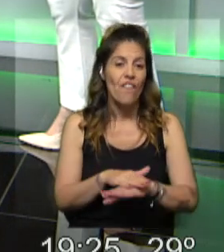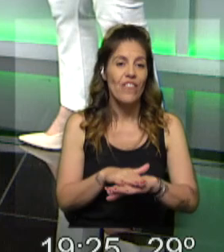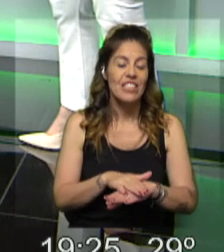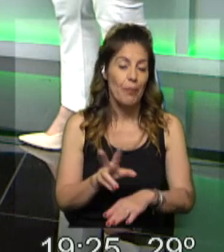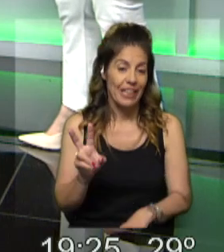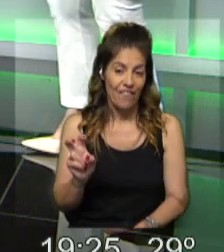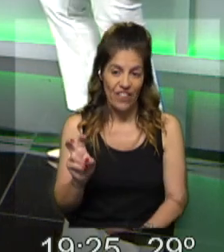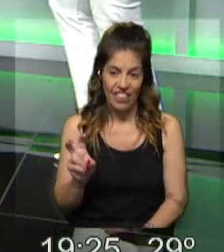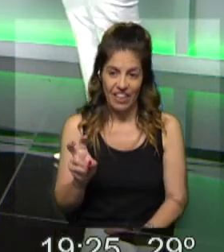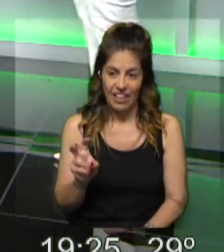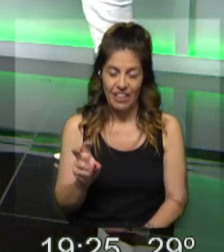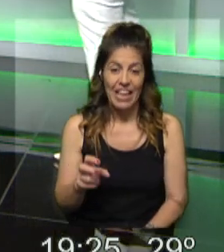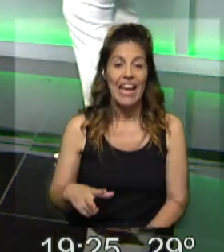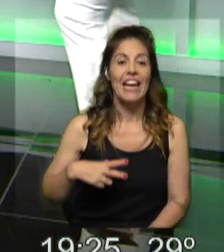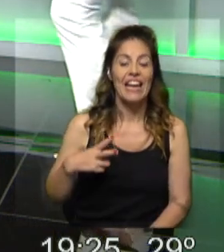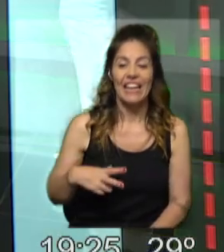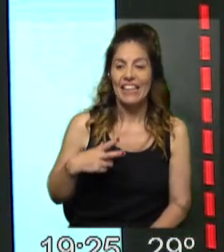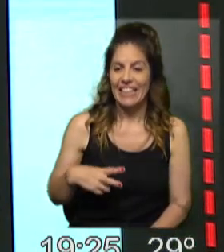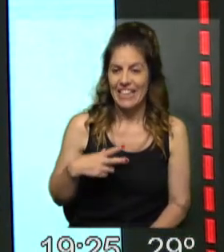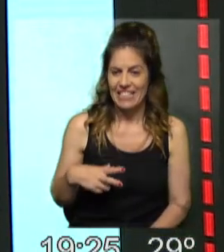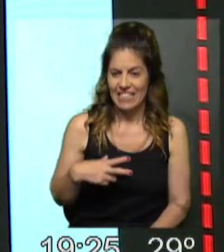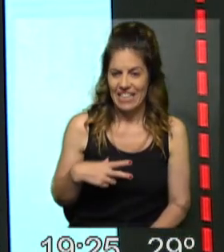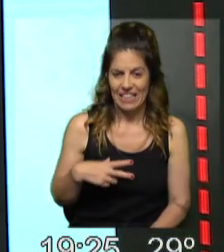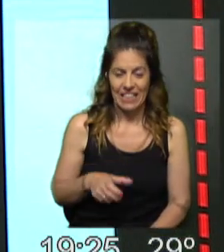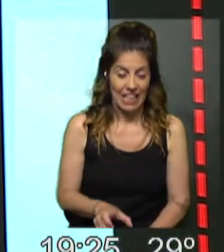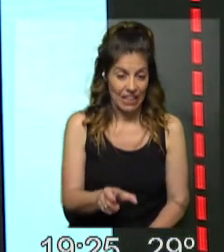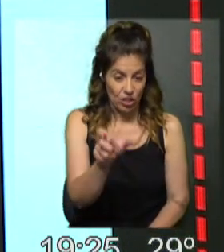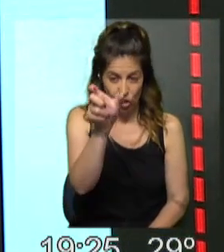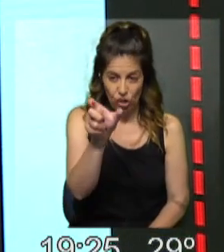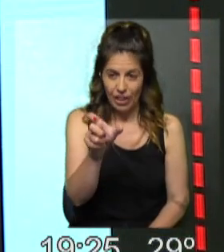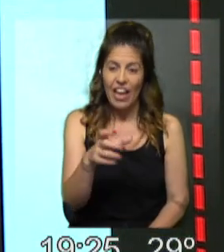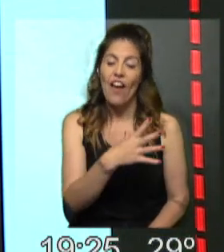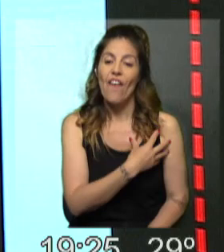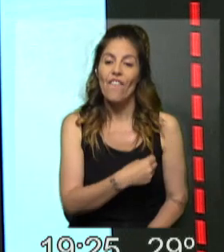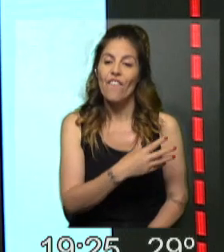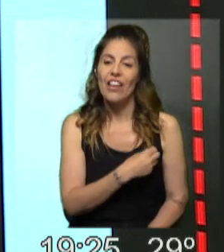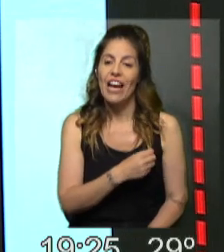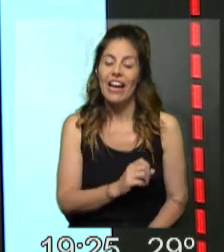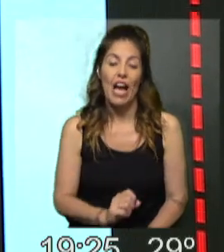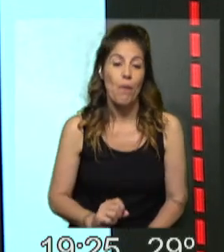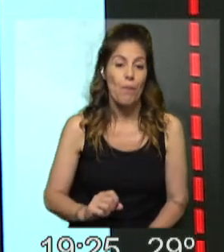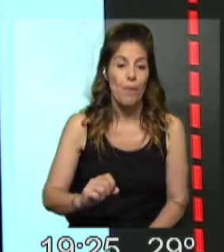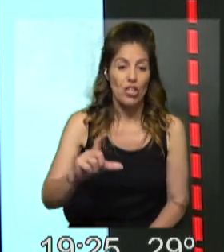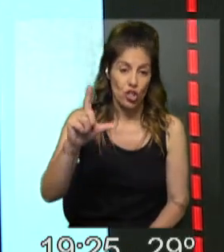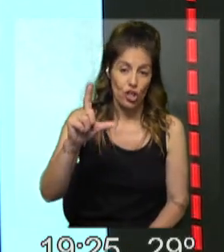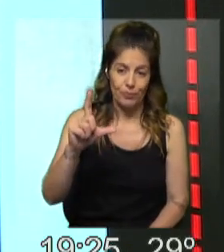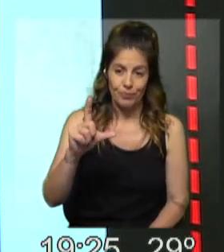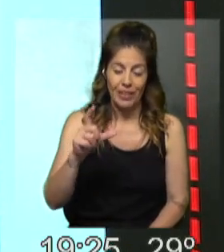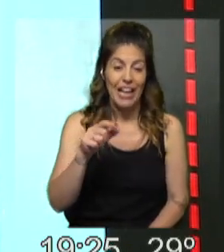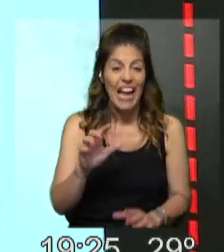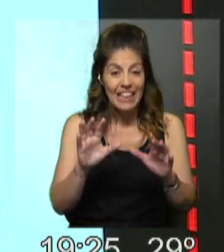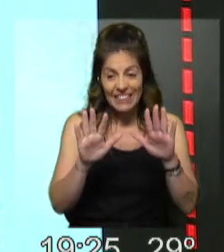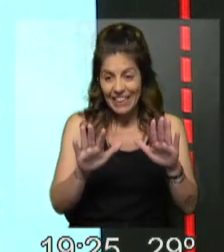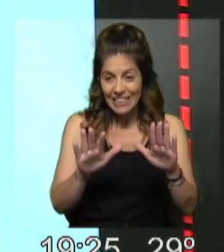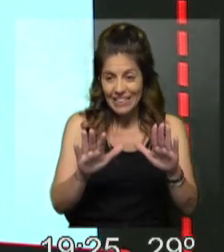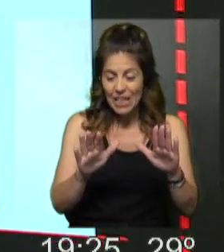verde y de la riqueza viste que la la torrecita blanca Siempre es mayor que la torrecita verde pero acá estamos concentrándonos en el 10%